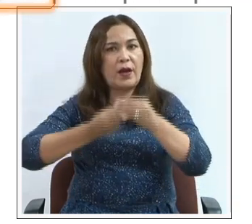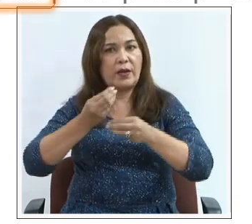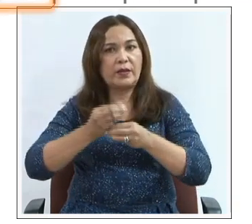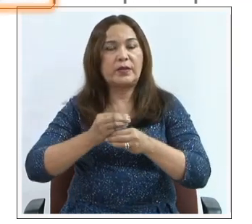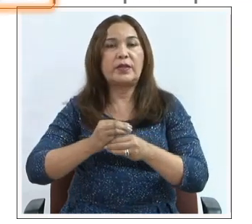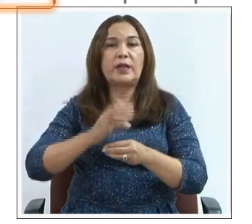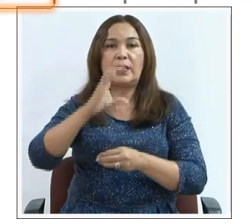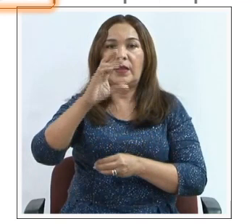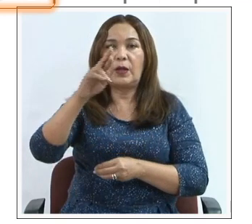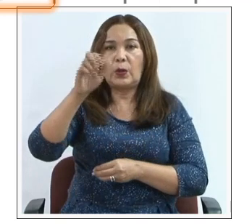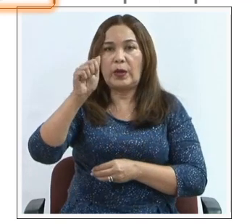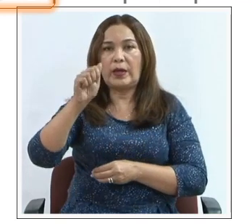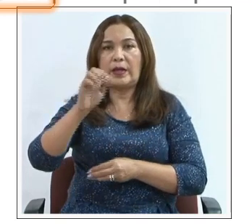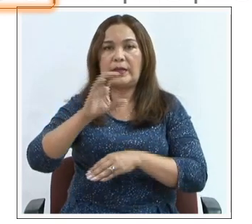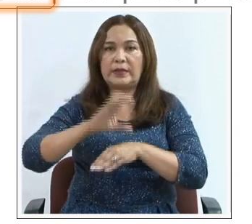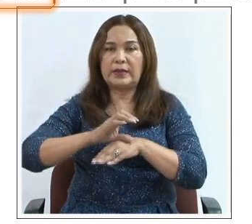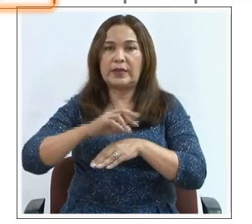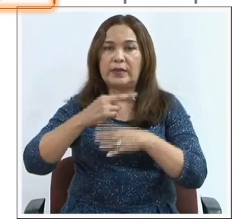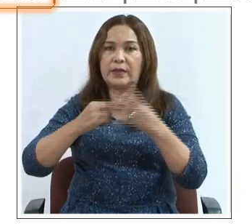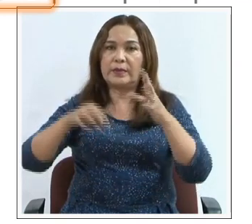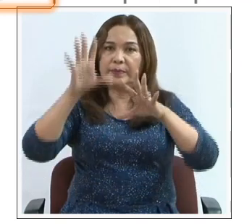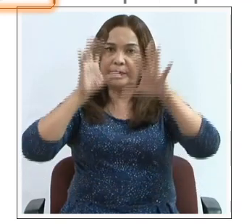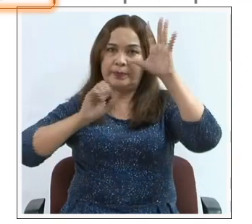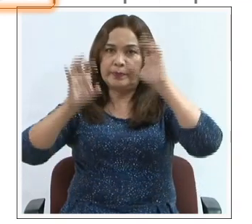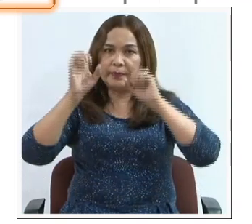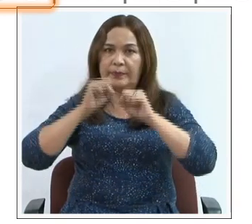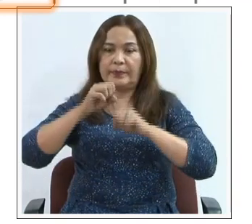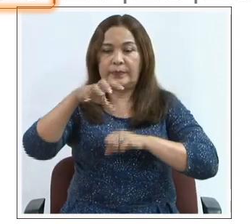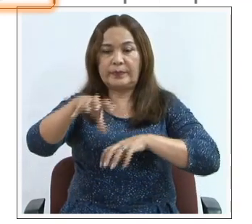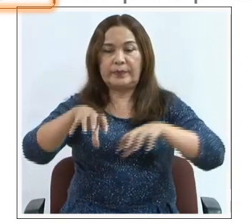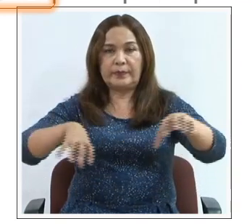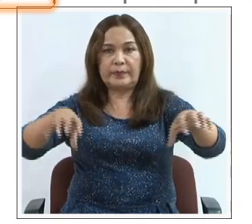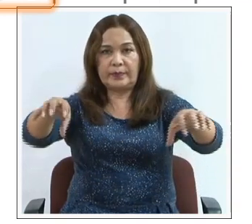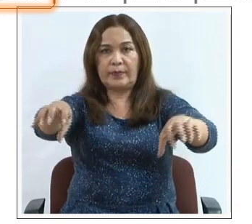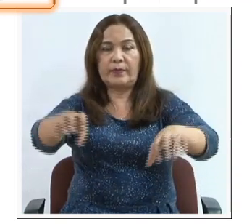los centros de recursos para el aprendizaje estatal